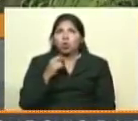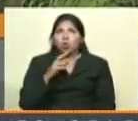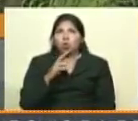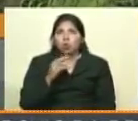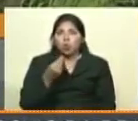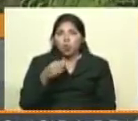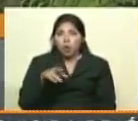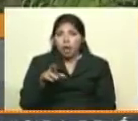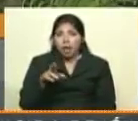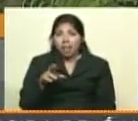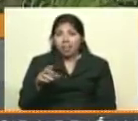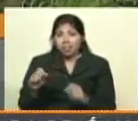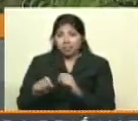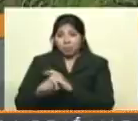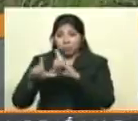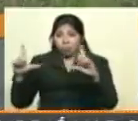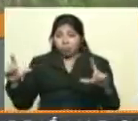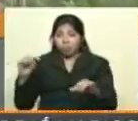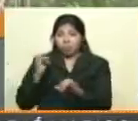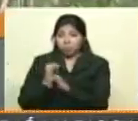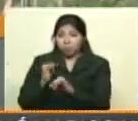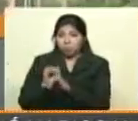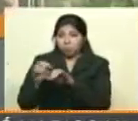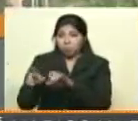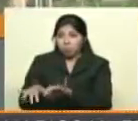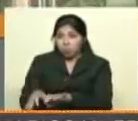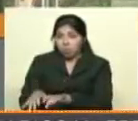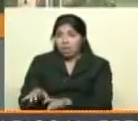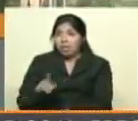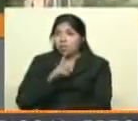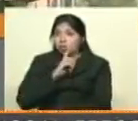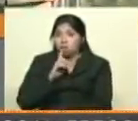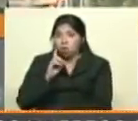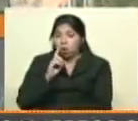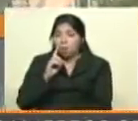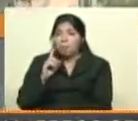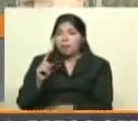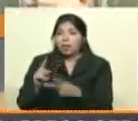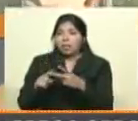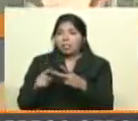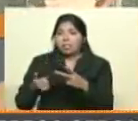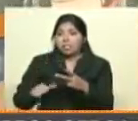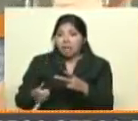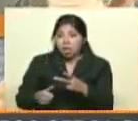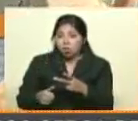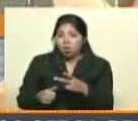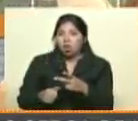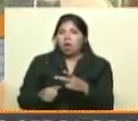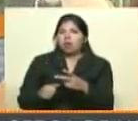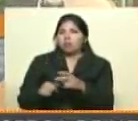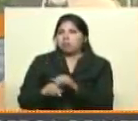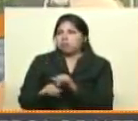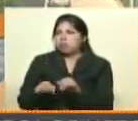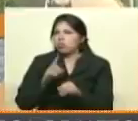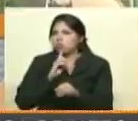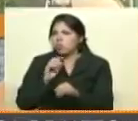la página del partido, anoto la cédula, anoto el nombre, digo, ya votó, pácata, listo.